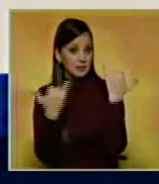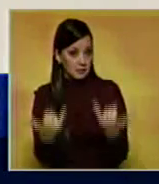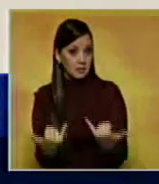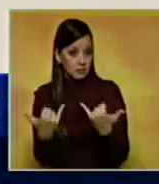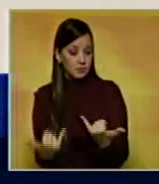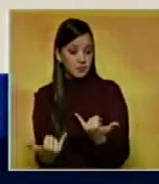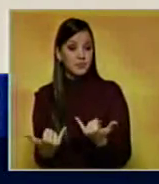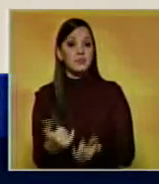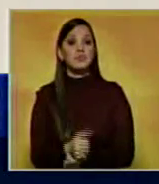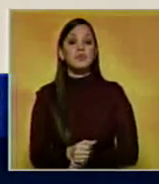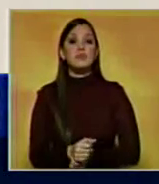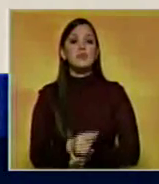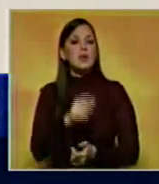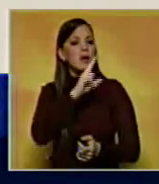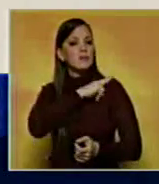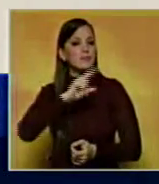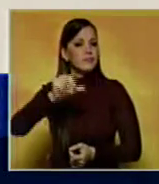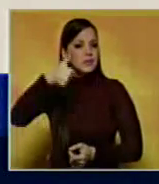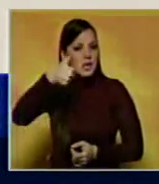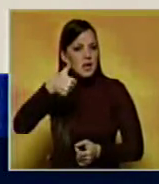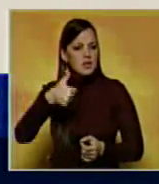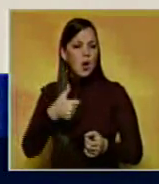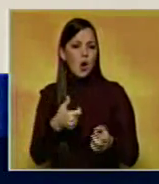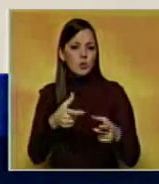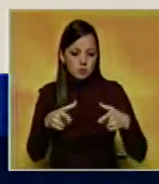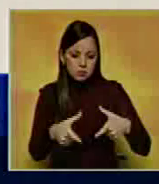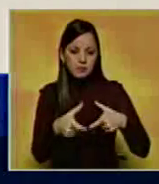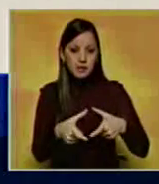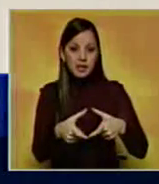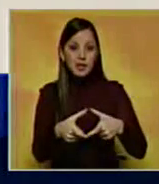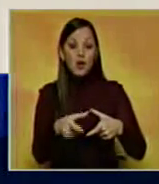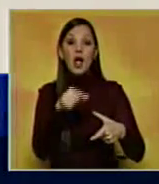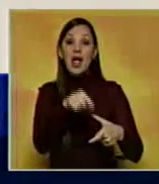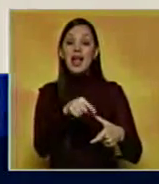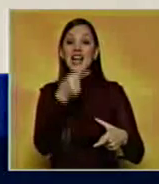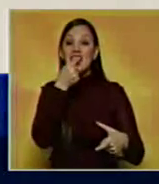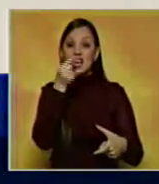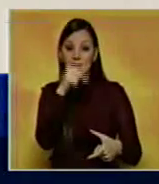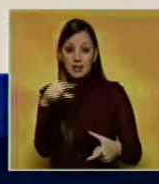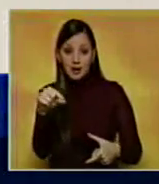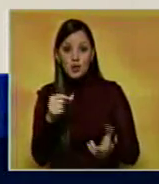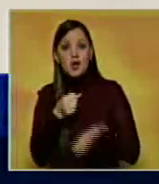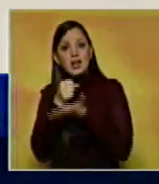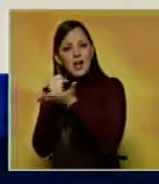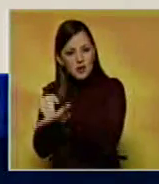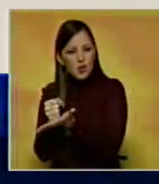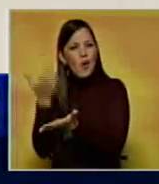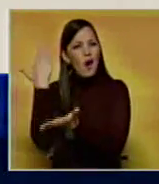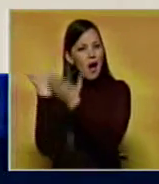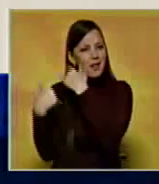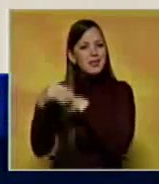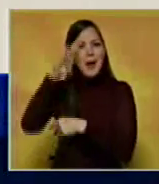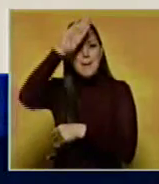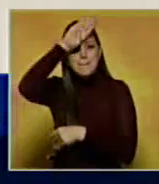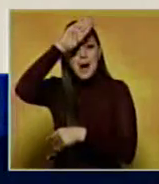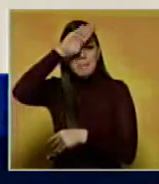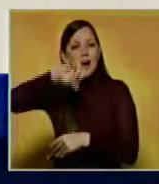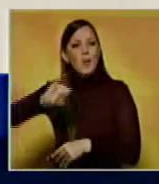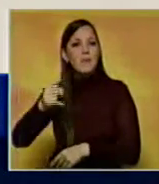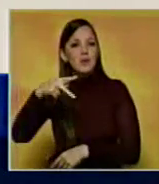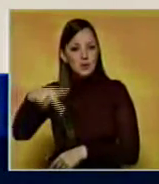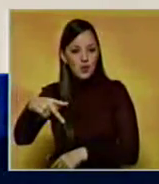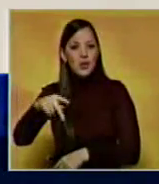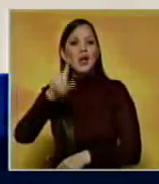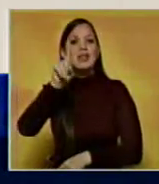director musical de esta obra es Don Giulio Neroni, un músico italiano que colaboró con Juan Pablo II y Benedicto XVI.